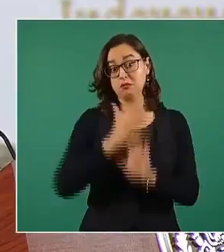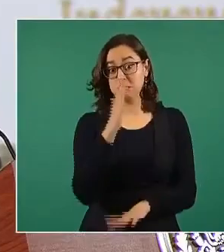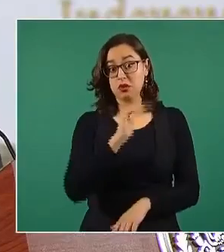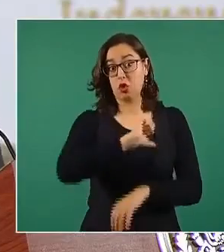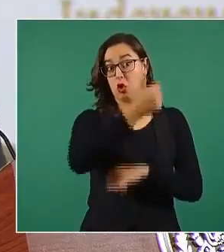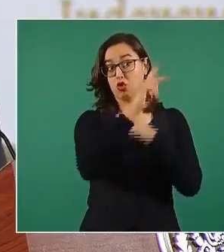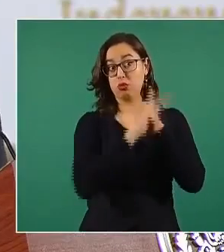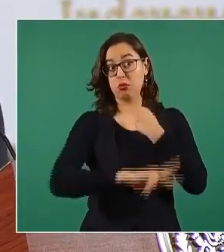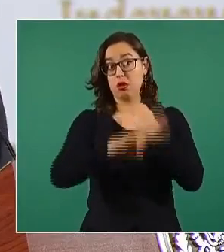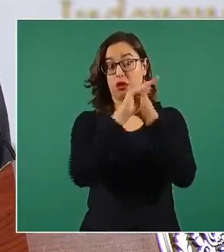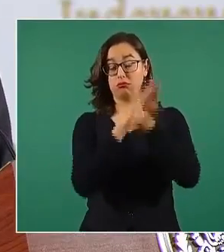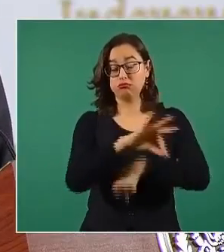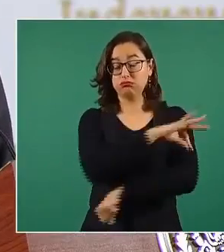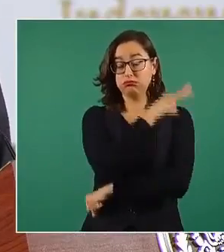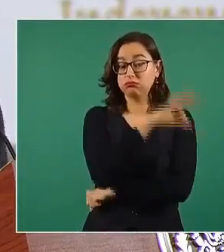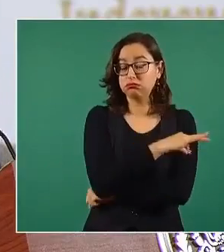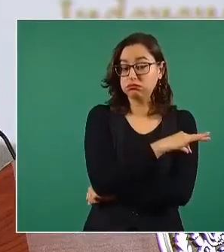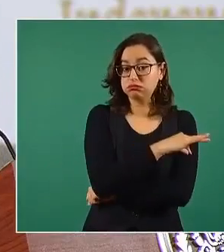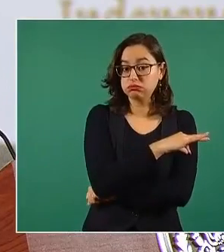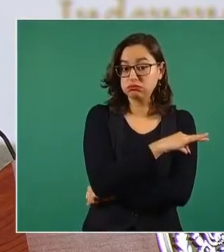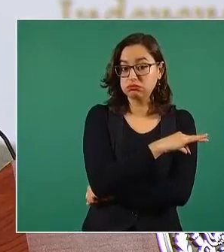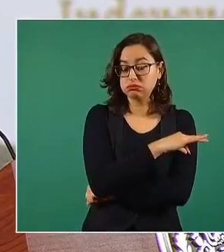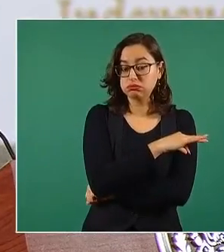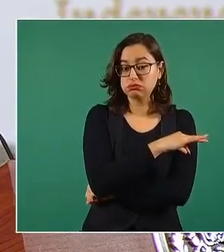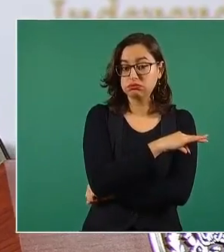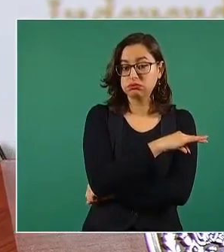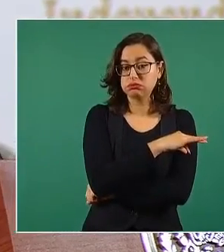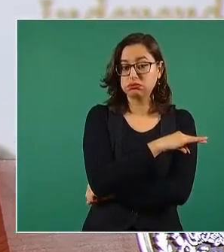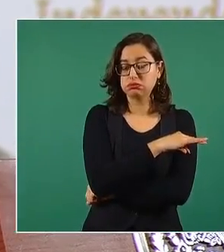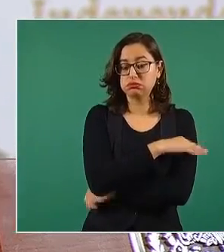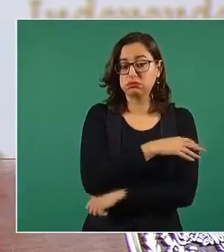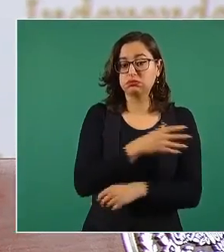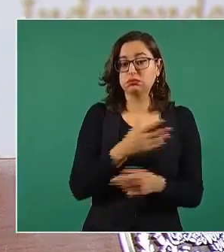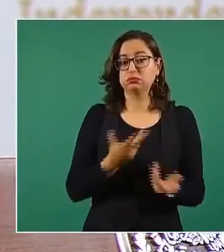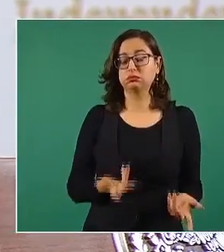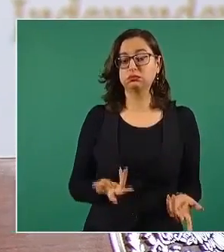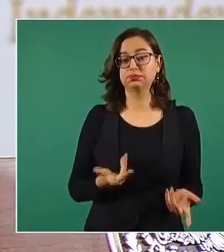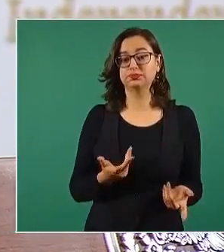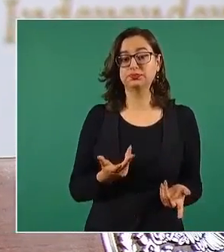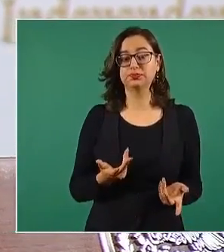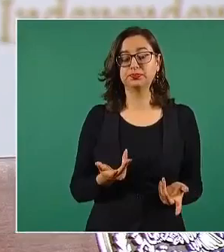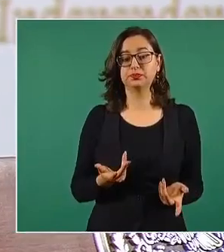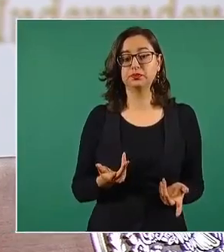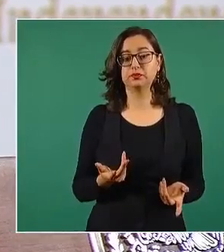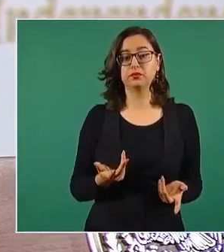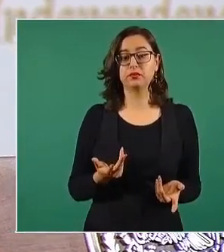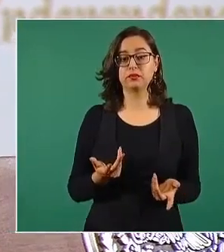al extranjero y sea una